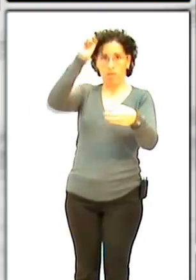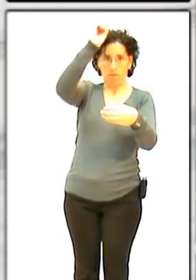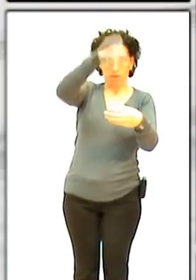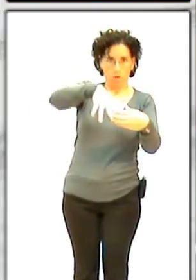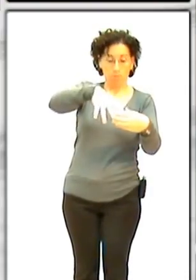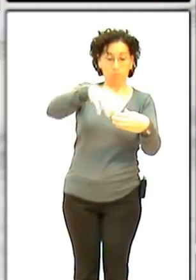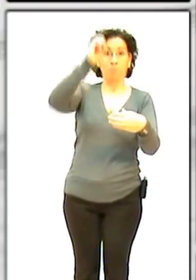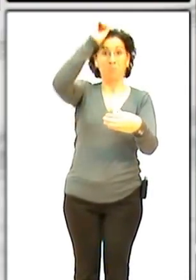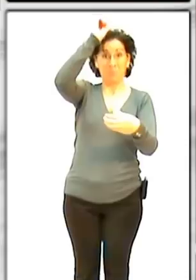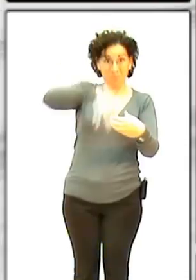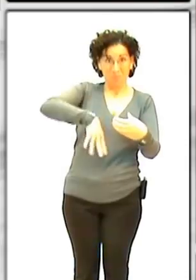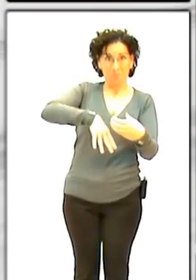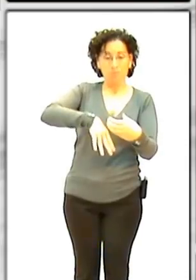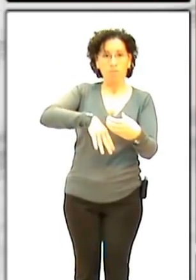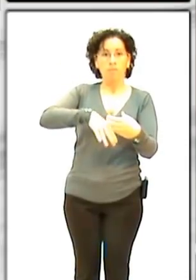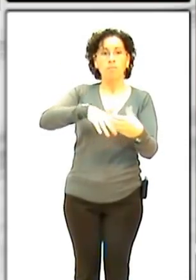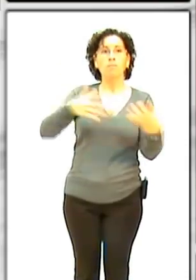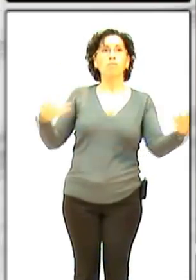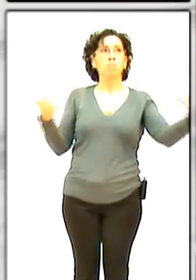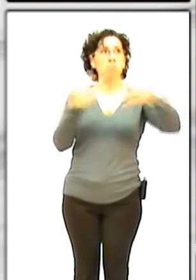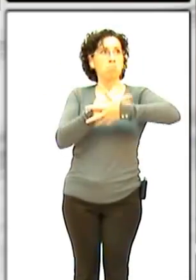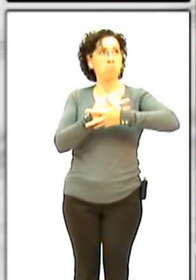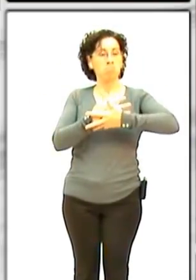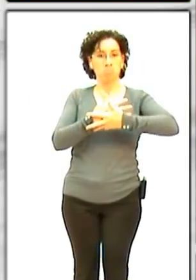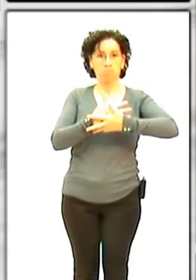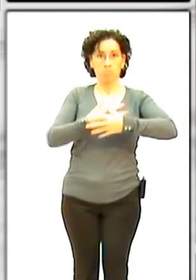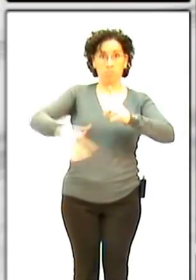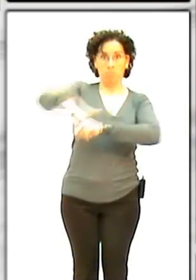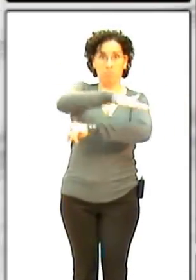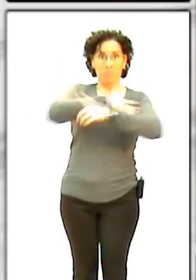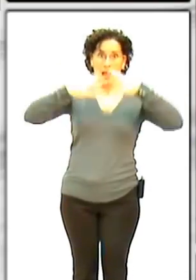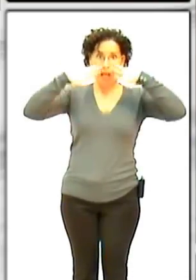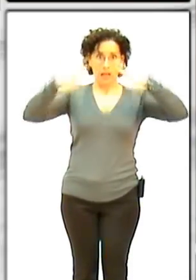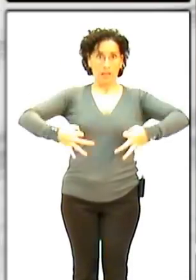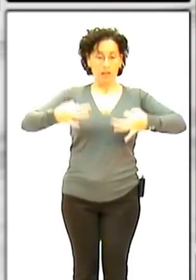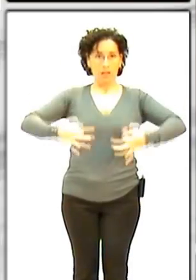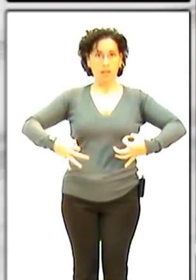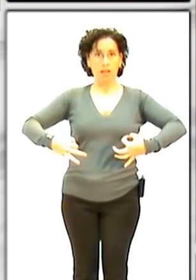Esa información sintética se integra con la realidad y, bueno, pues básicamente hay